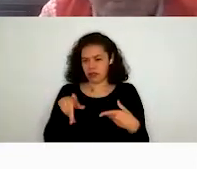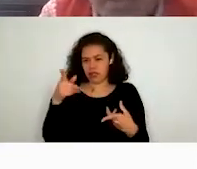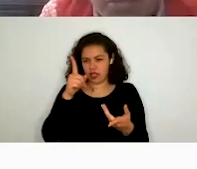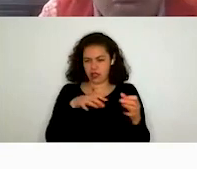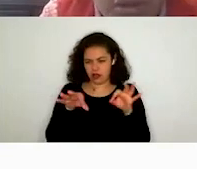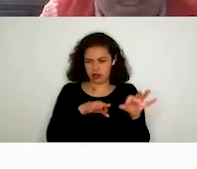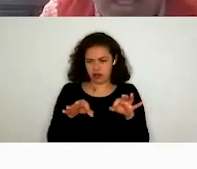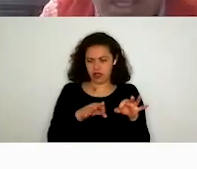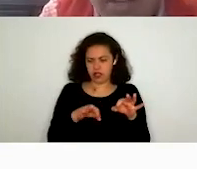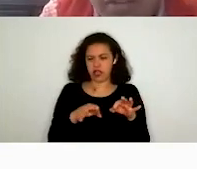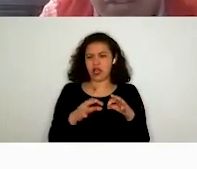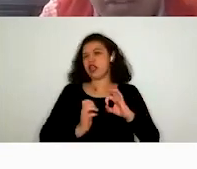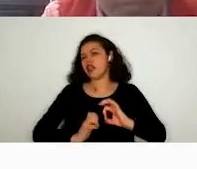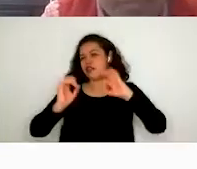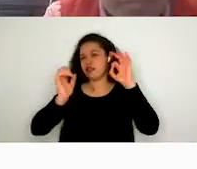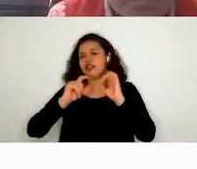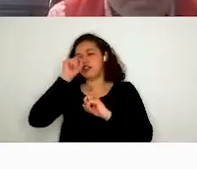al patrimonio y al entorno.